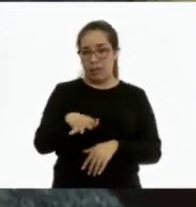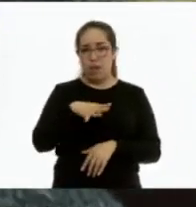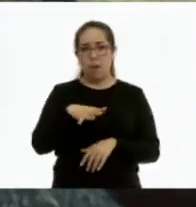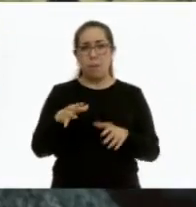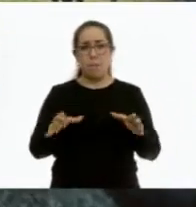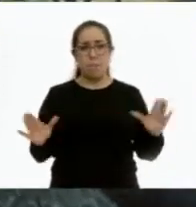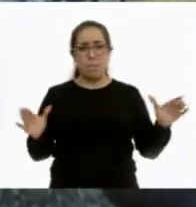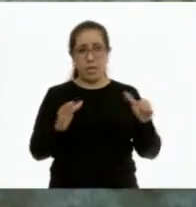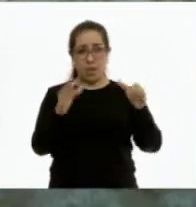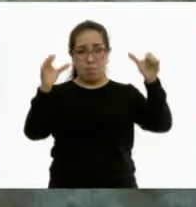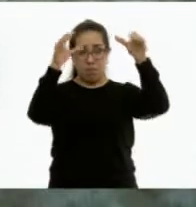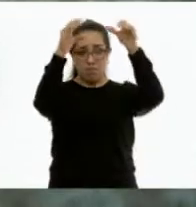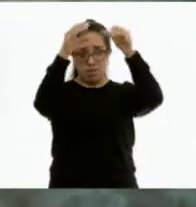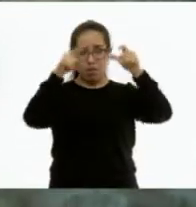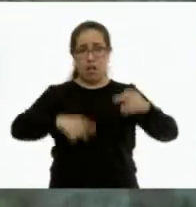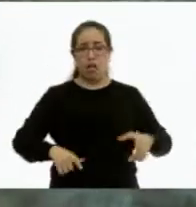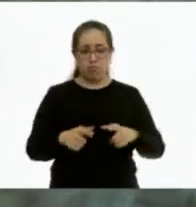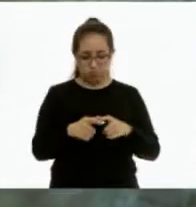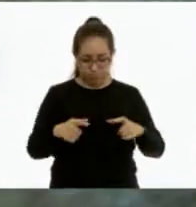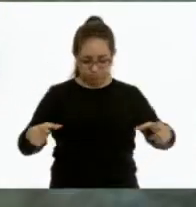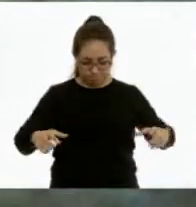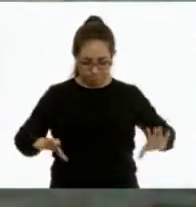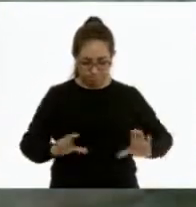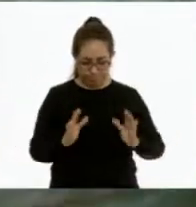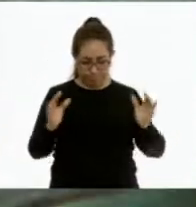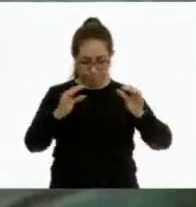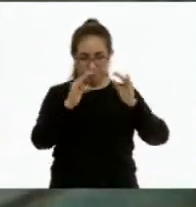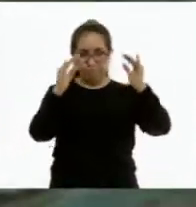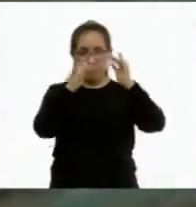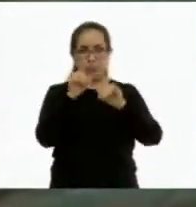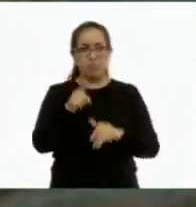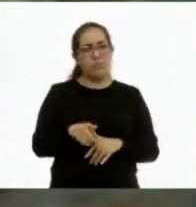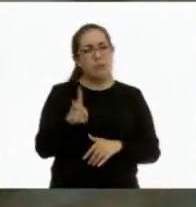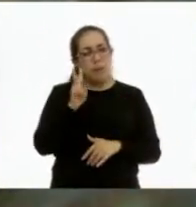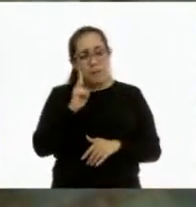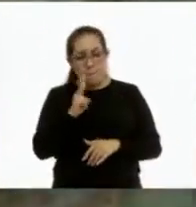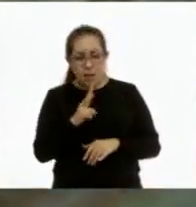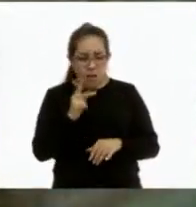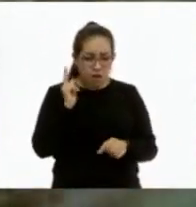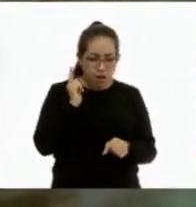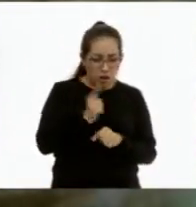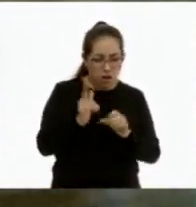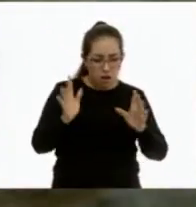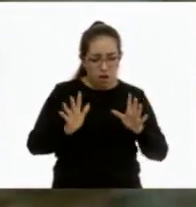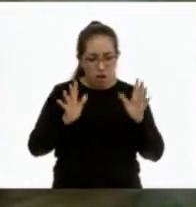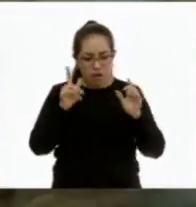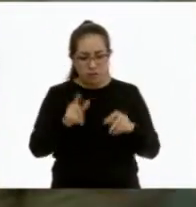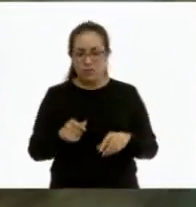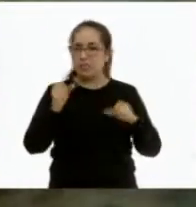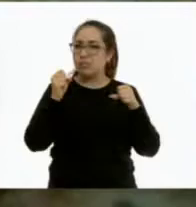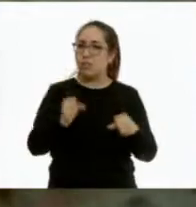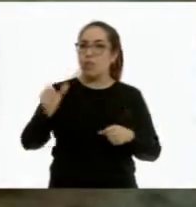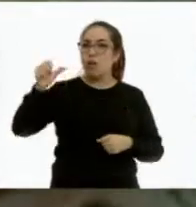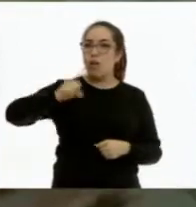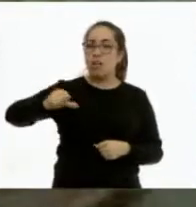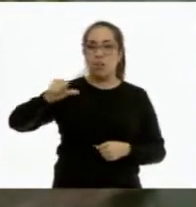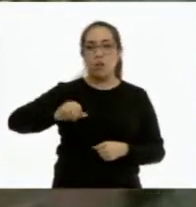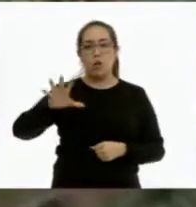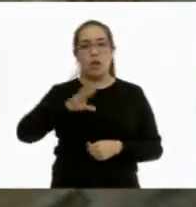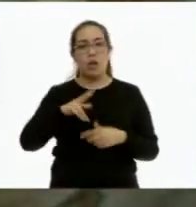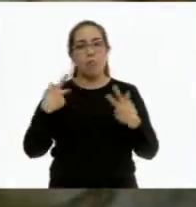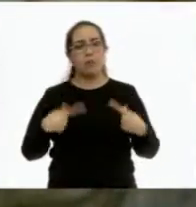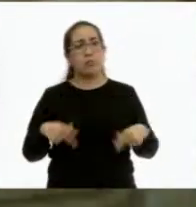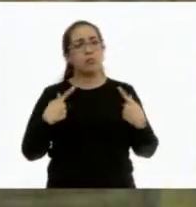grandes dimensiones de lo que fue aquel centro ceremonial hacen pensar en una importante zona urbana y un nivel de desarrollo único para